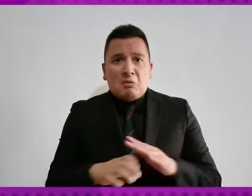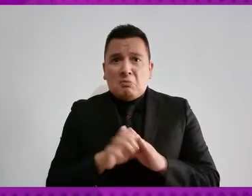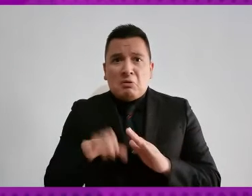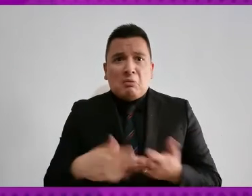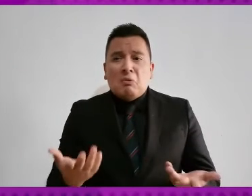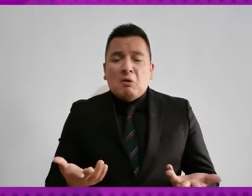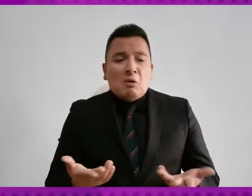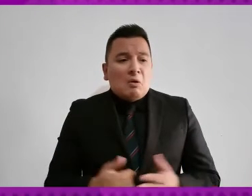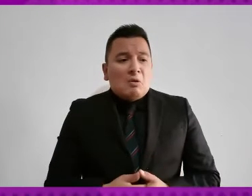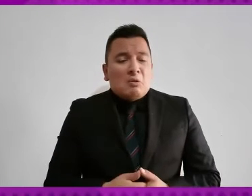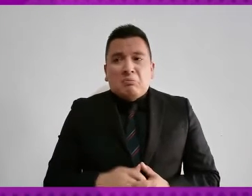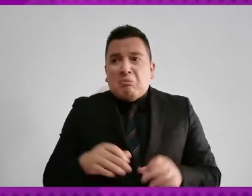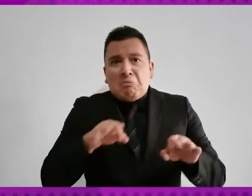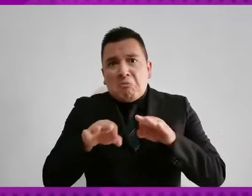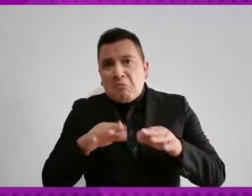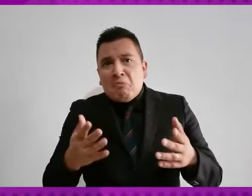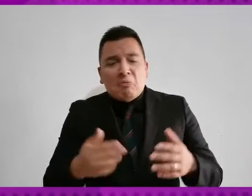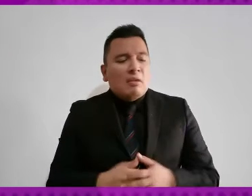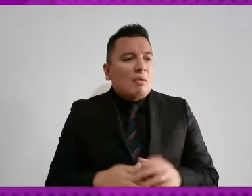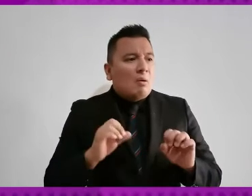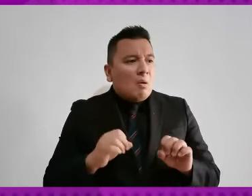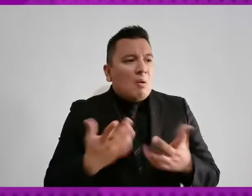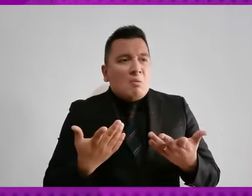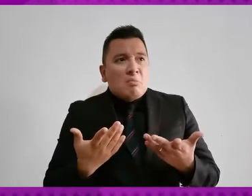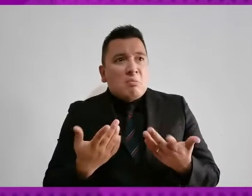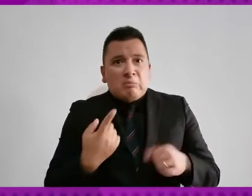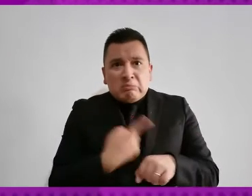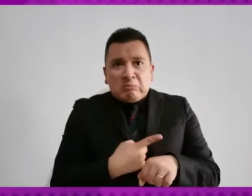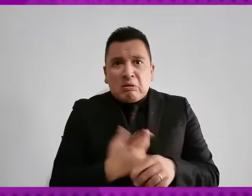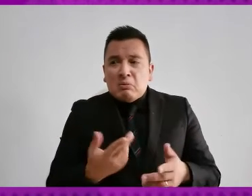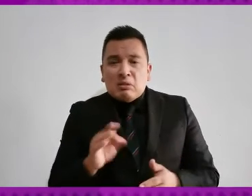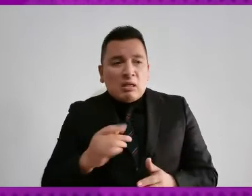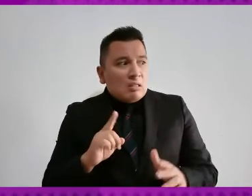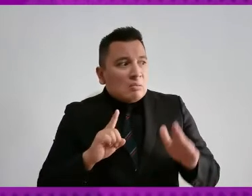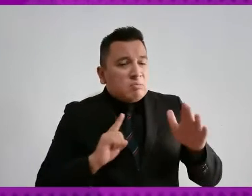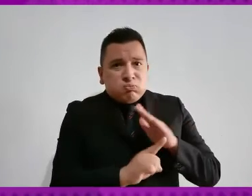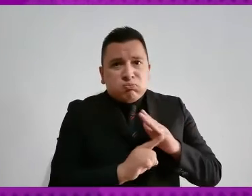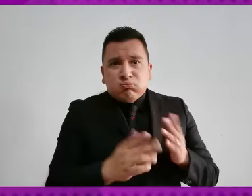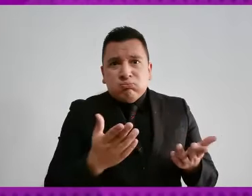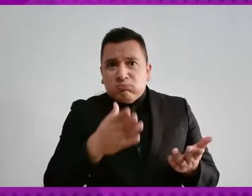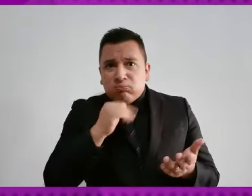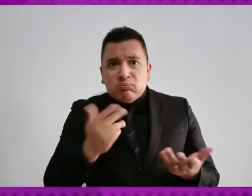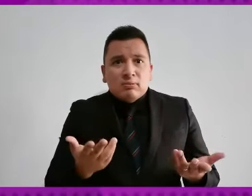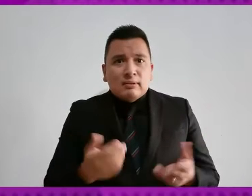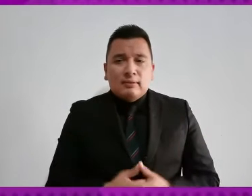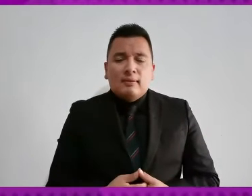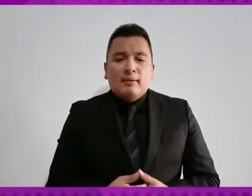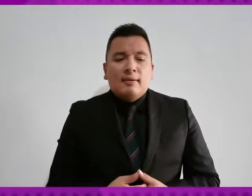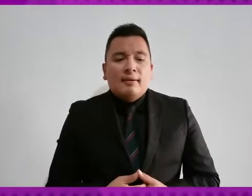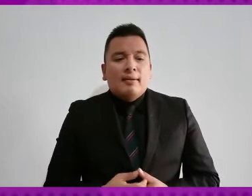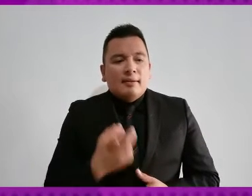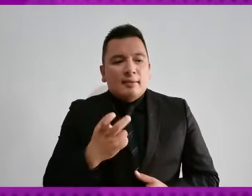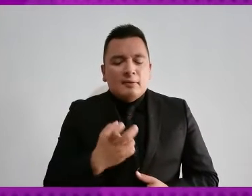día de la jornada electoral, por cuestiones laborales, por cuestiones de salud, no pueden acudir específicamente a su casilla. Entonces creo que nos abre